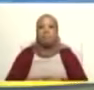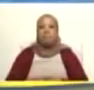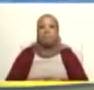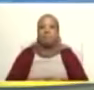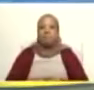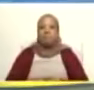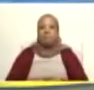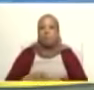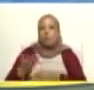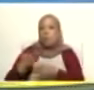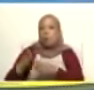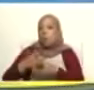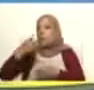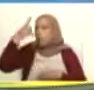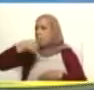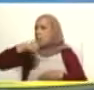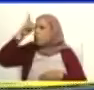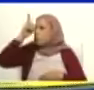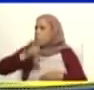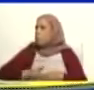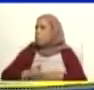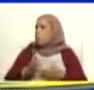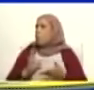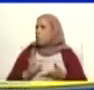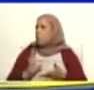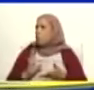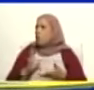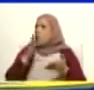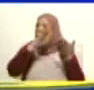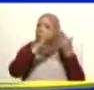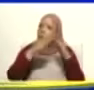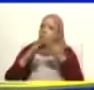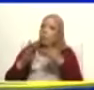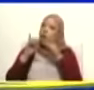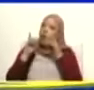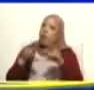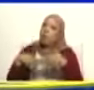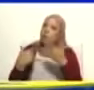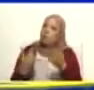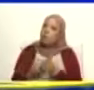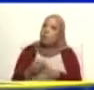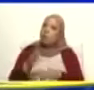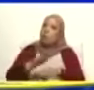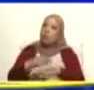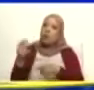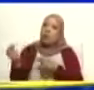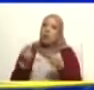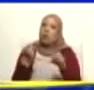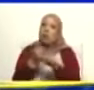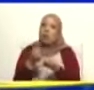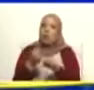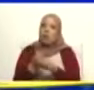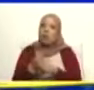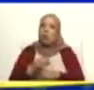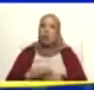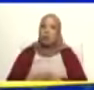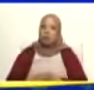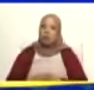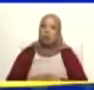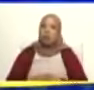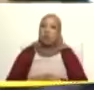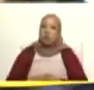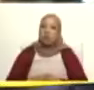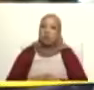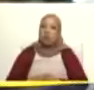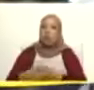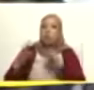tipo, ir con amor como comunidad y decirle: te llevamos, votas, te traemos a